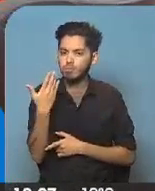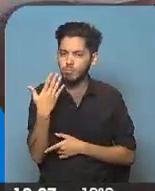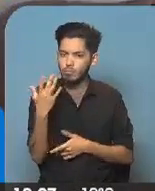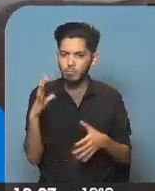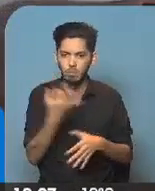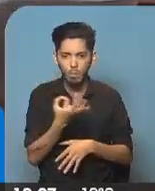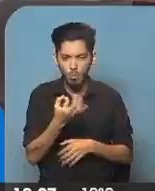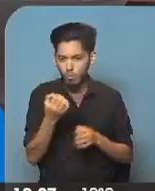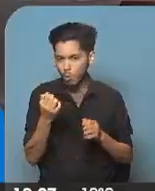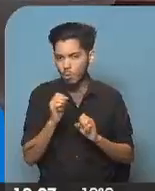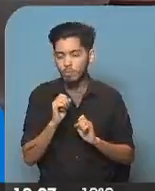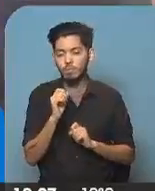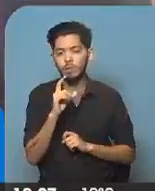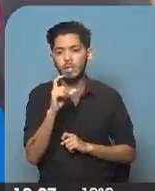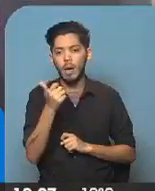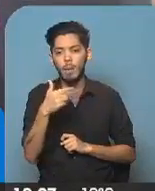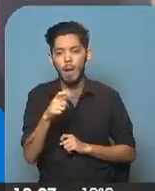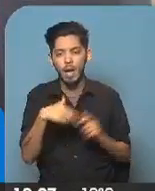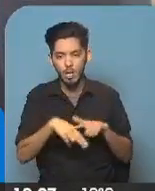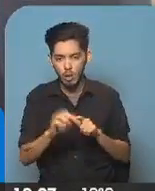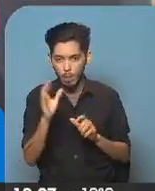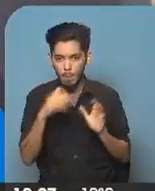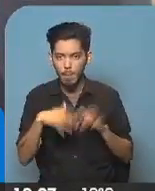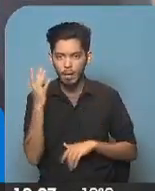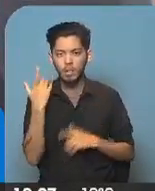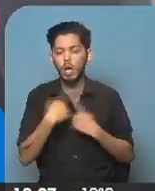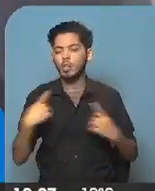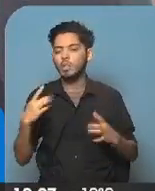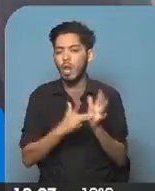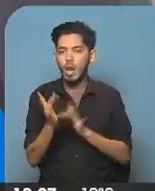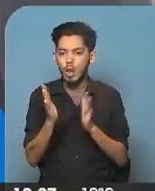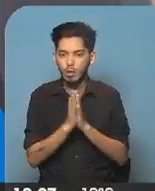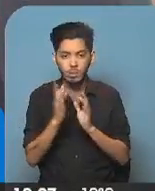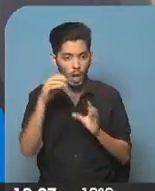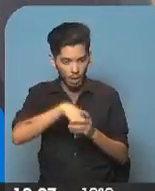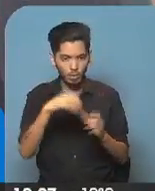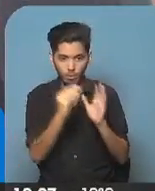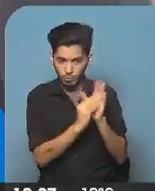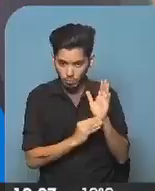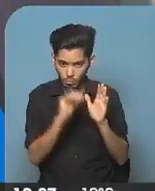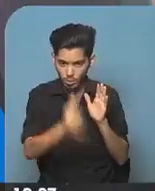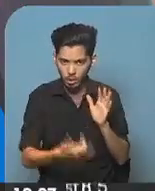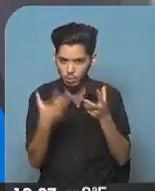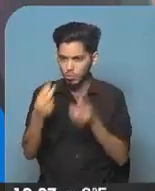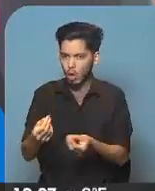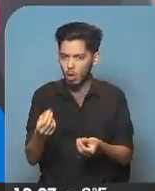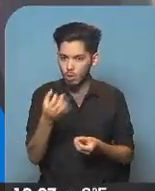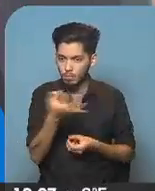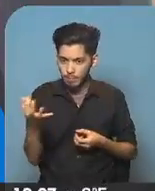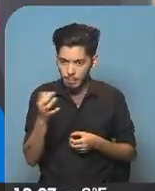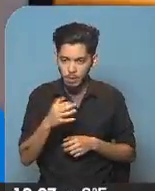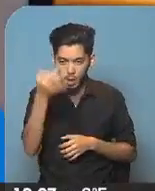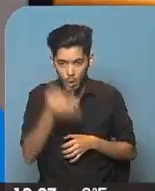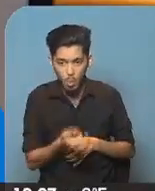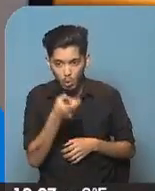porque se lo pronunció porque hay cuestiones religiosas están contempladas que se niegan no pero es que